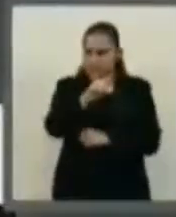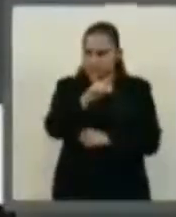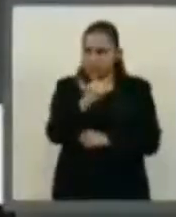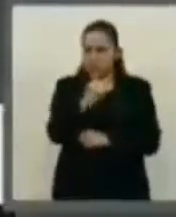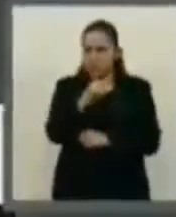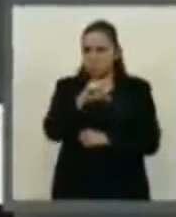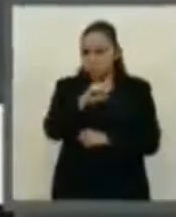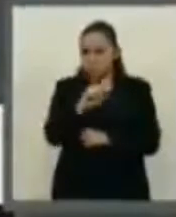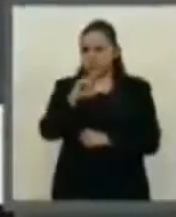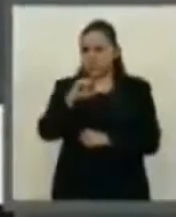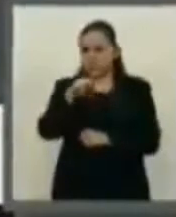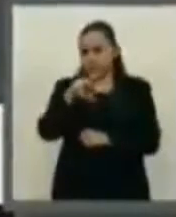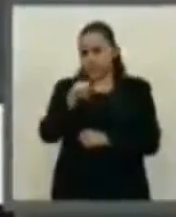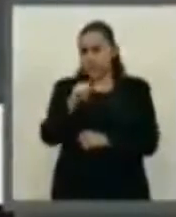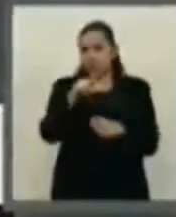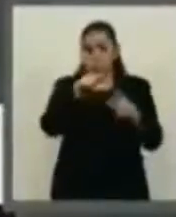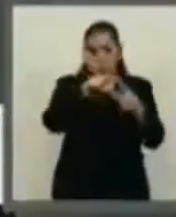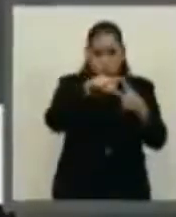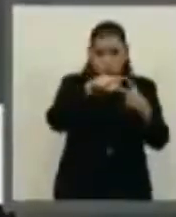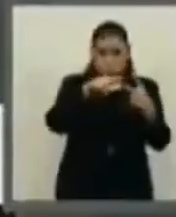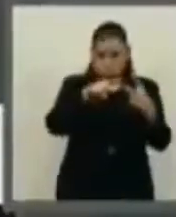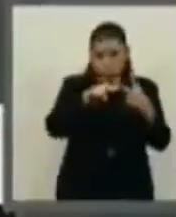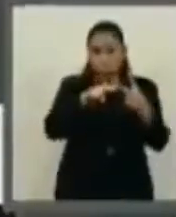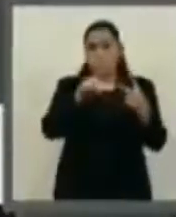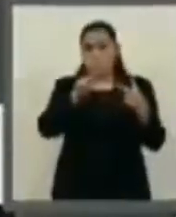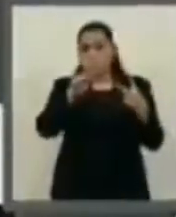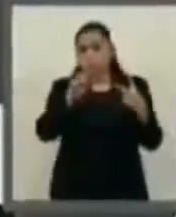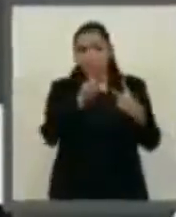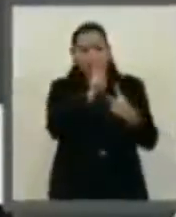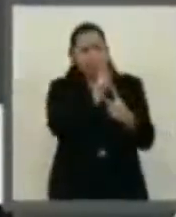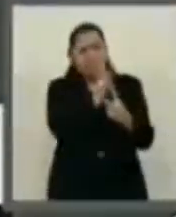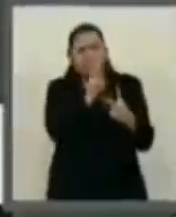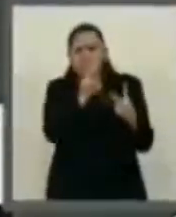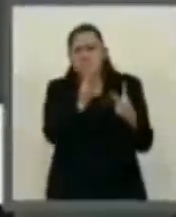Ángel como Javier Duarte son exactamente lo mismo.